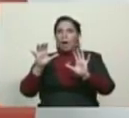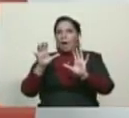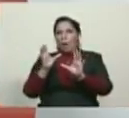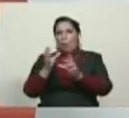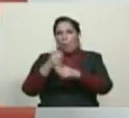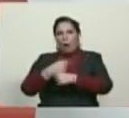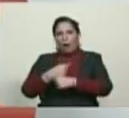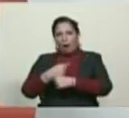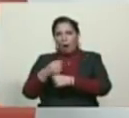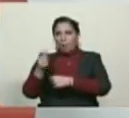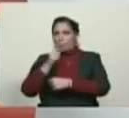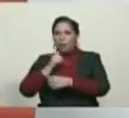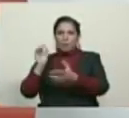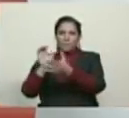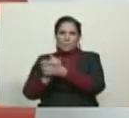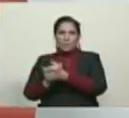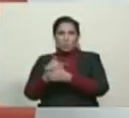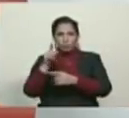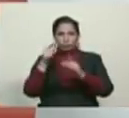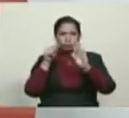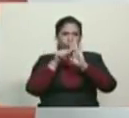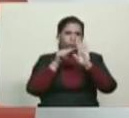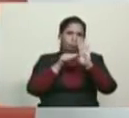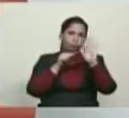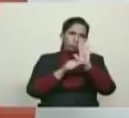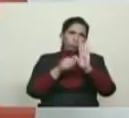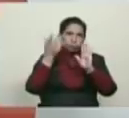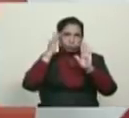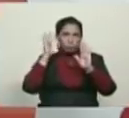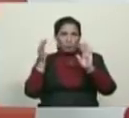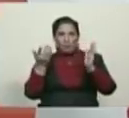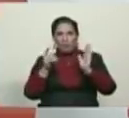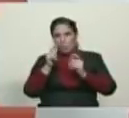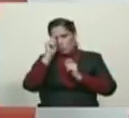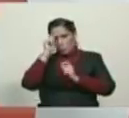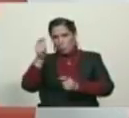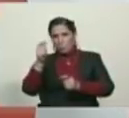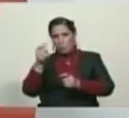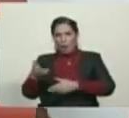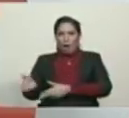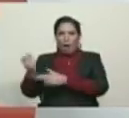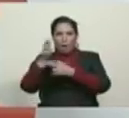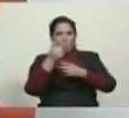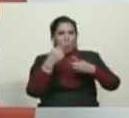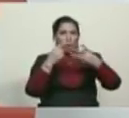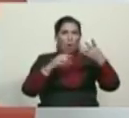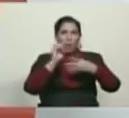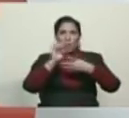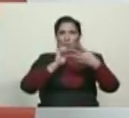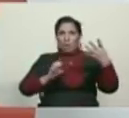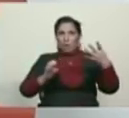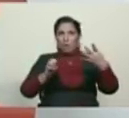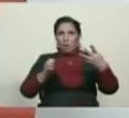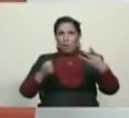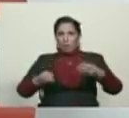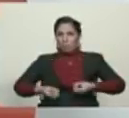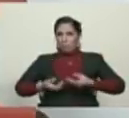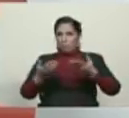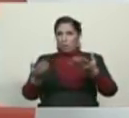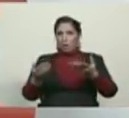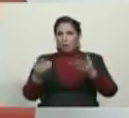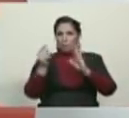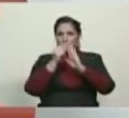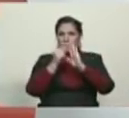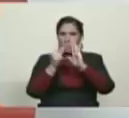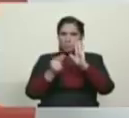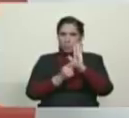Creará las condiciones que habrán de compensar nuestra inferioridad en armas y otros elementos, y proporcionará los requisitos previos